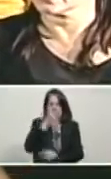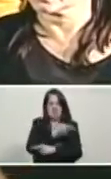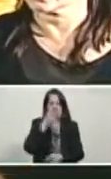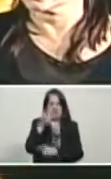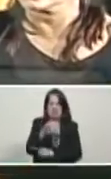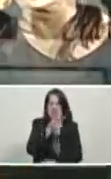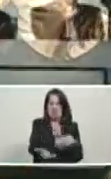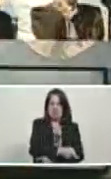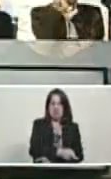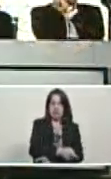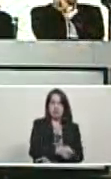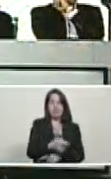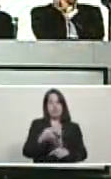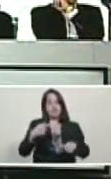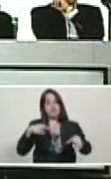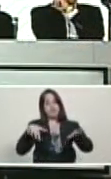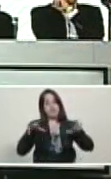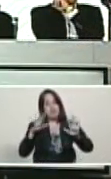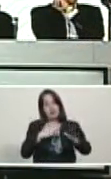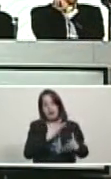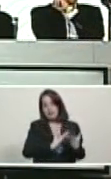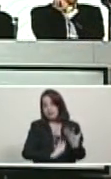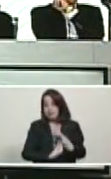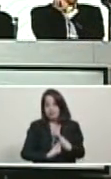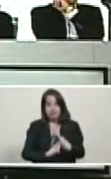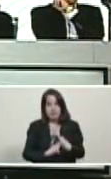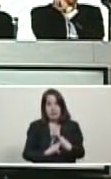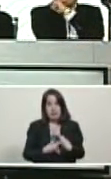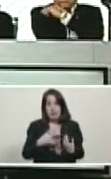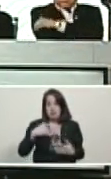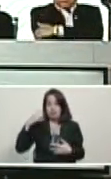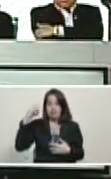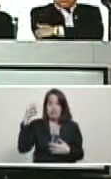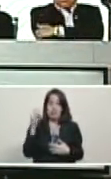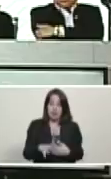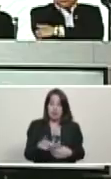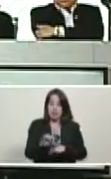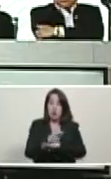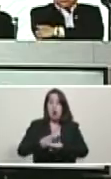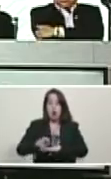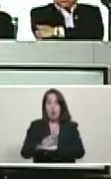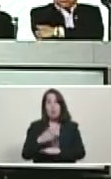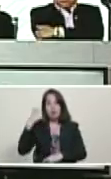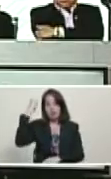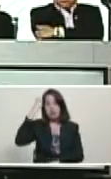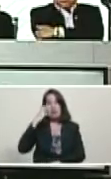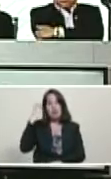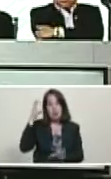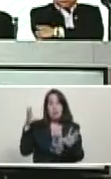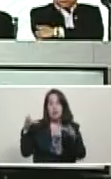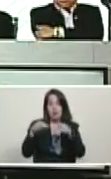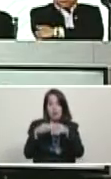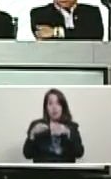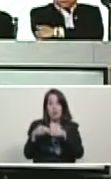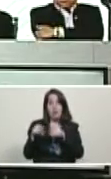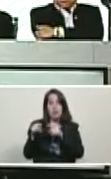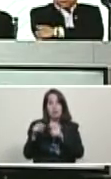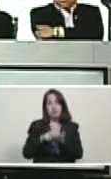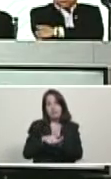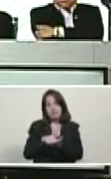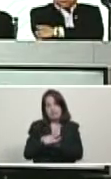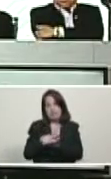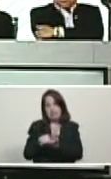y lamentablemente los gobiernos de europa una buena parte de ellos